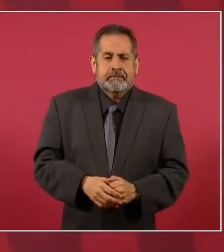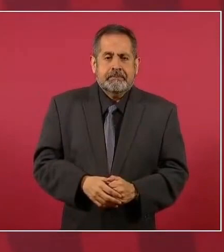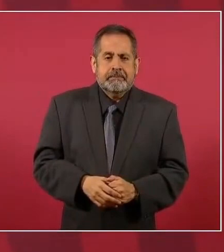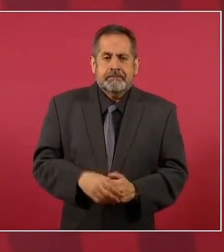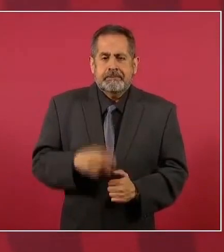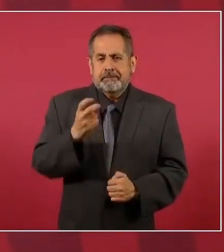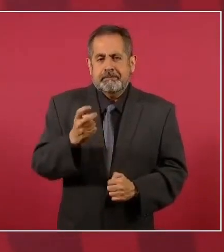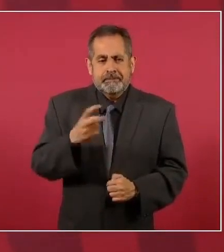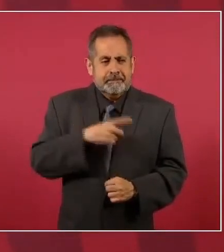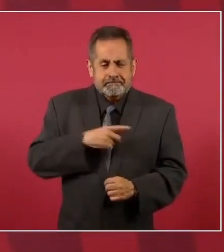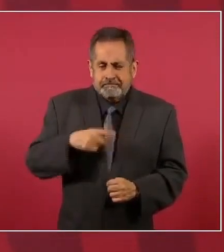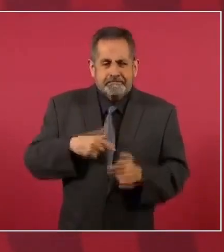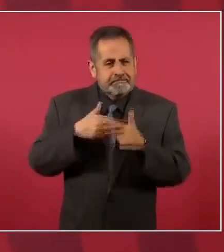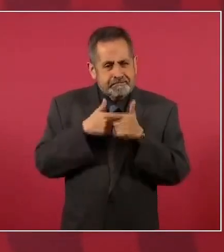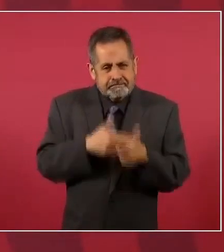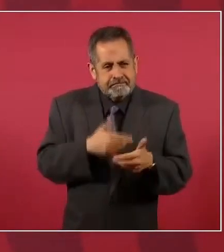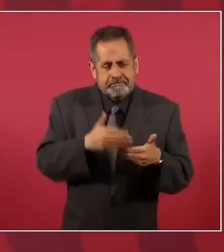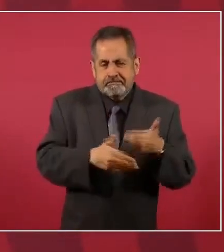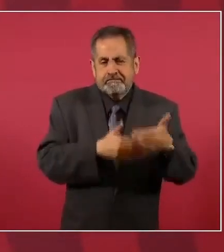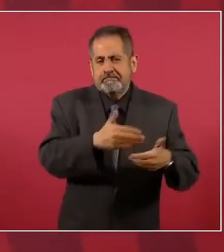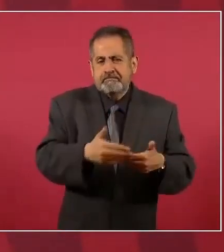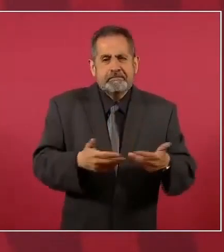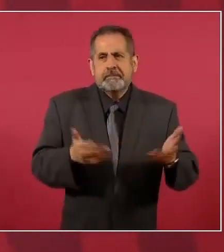Pero eso hay que seguir